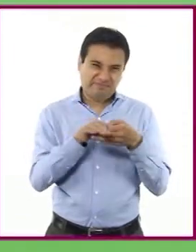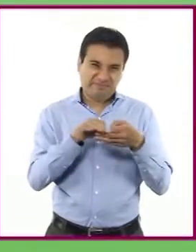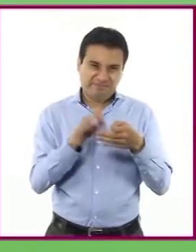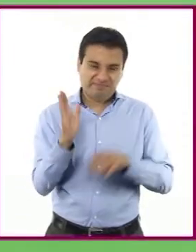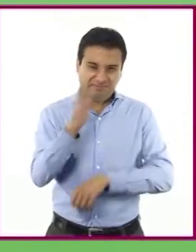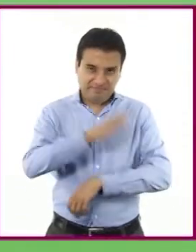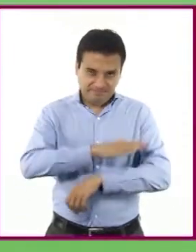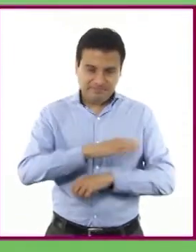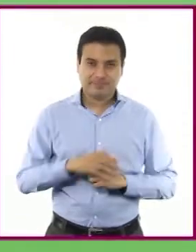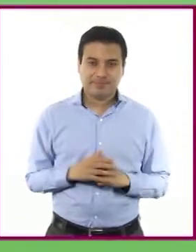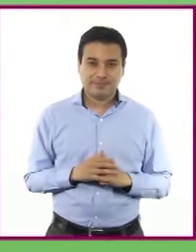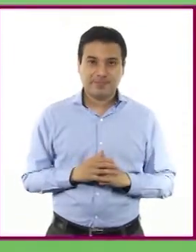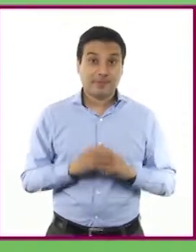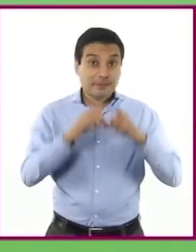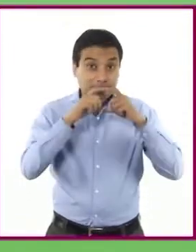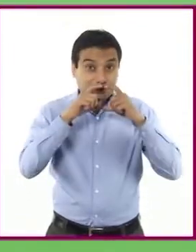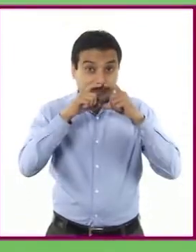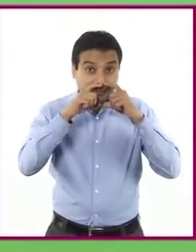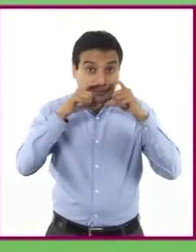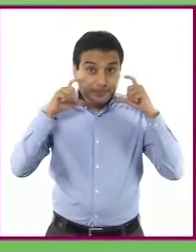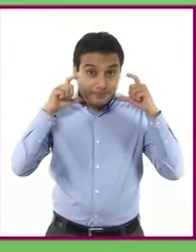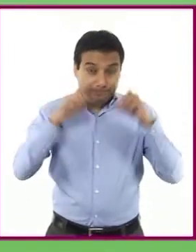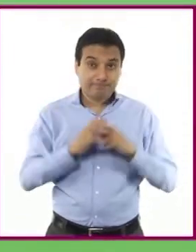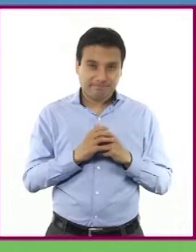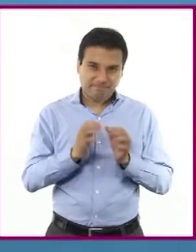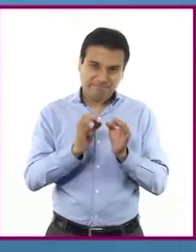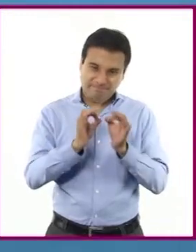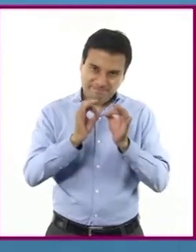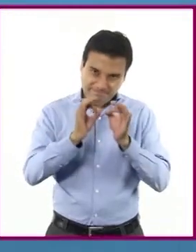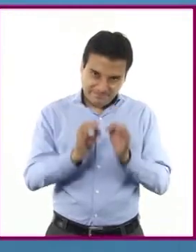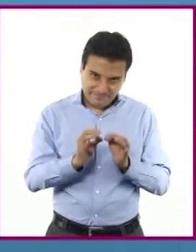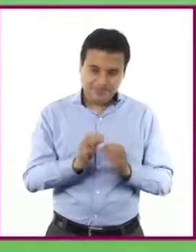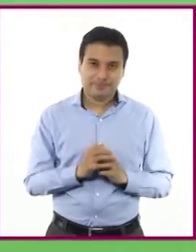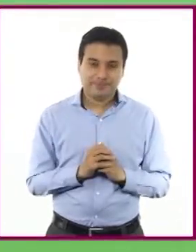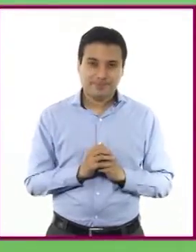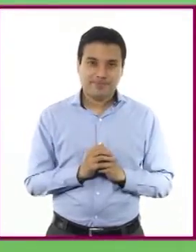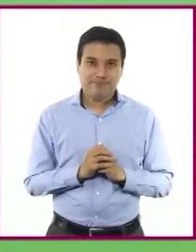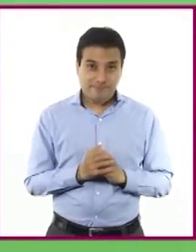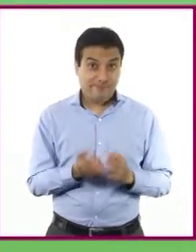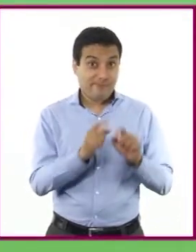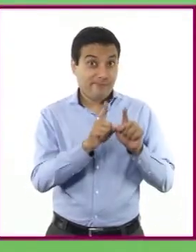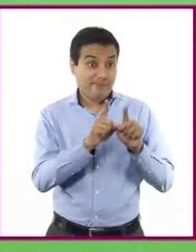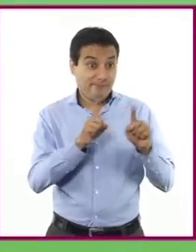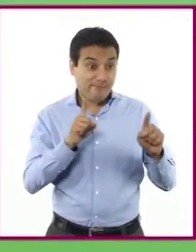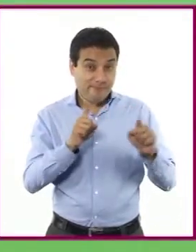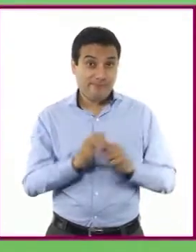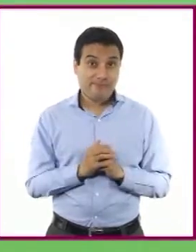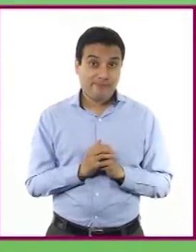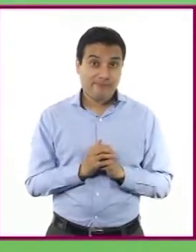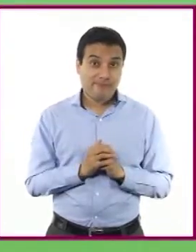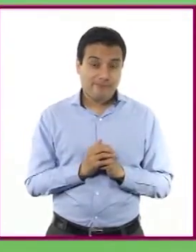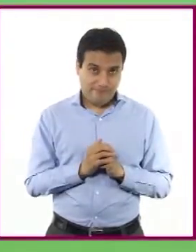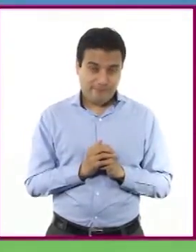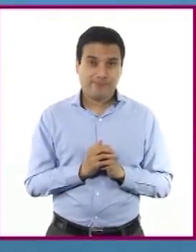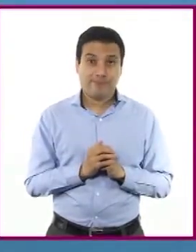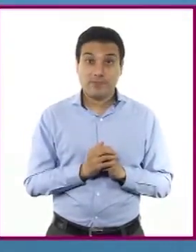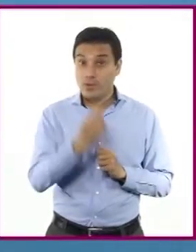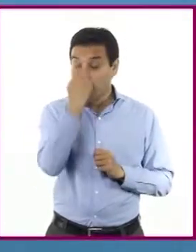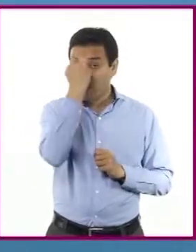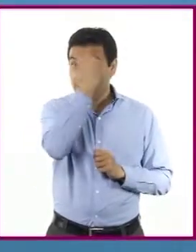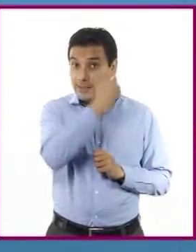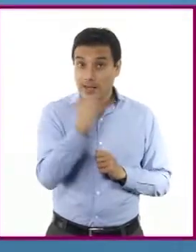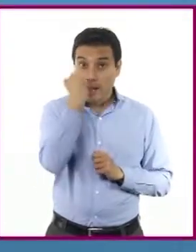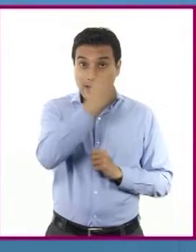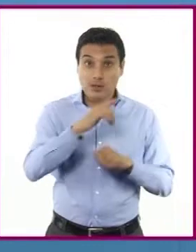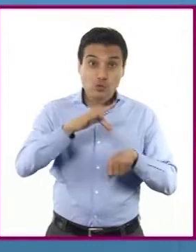el cubrebocas correctamente, es decir, protegiendo nariz y boca. Mantener la sana distancia. Procurar no tocarse el rostro